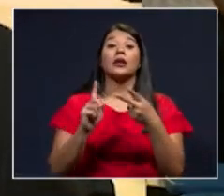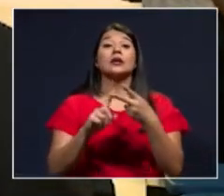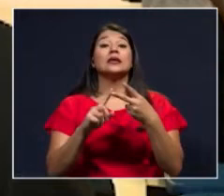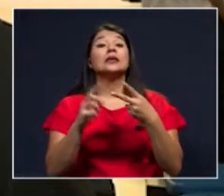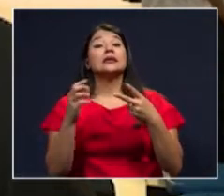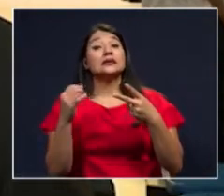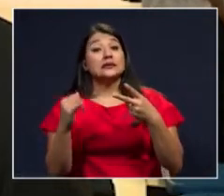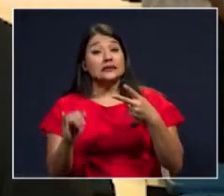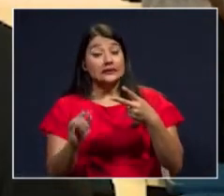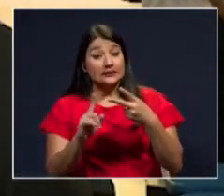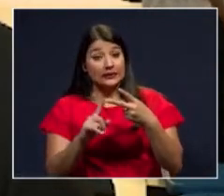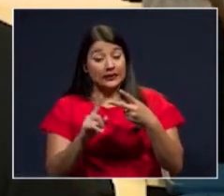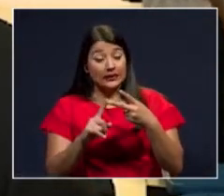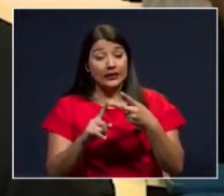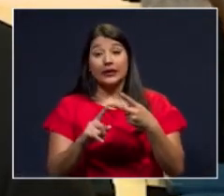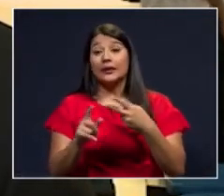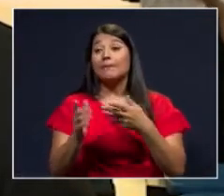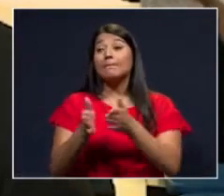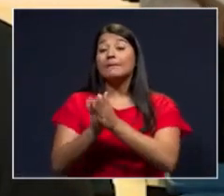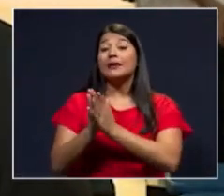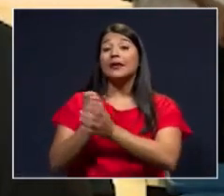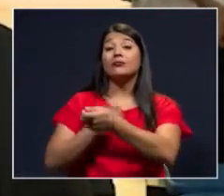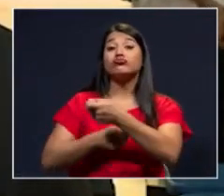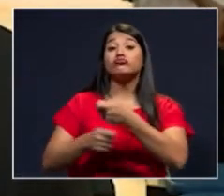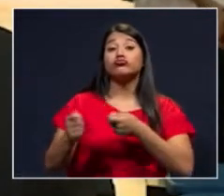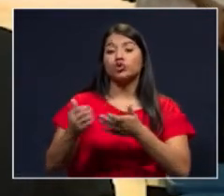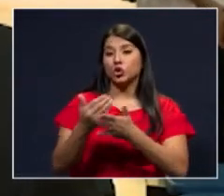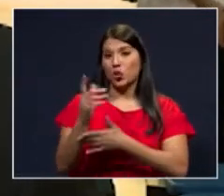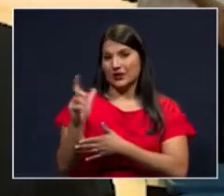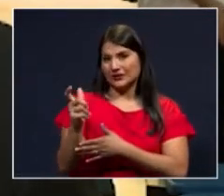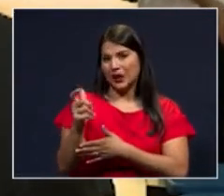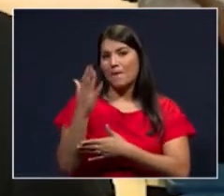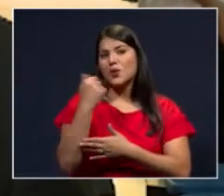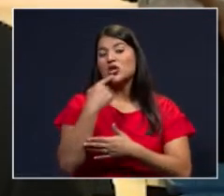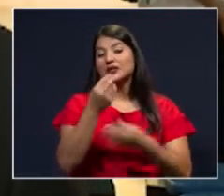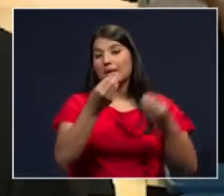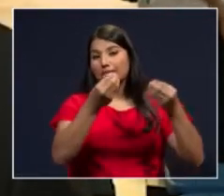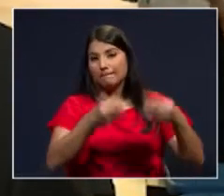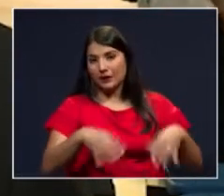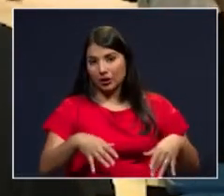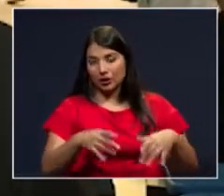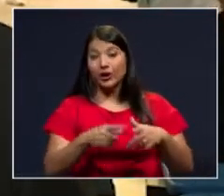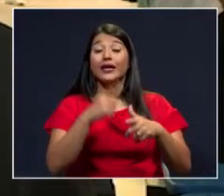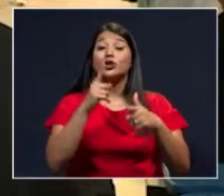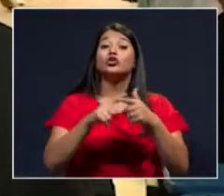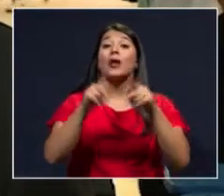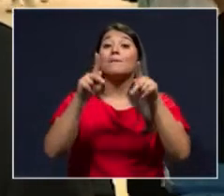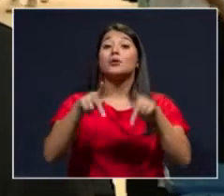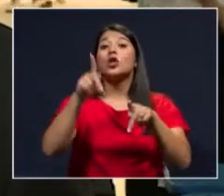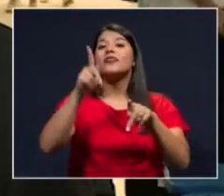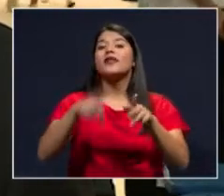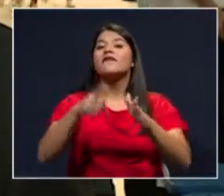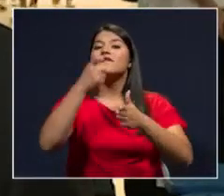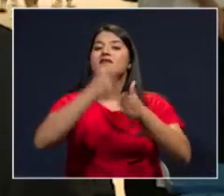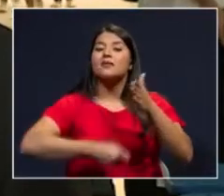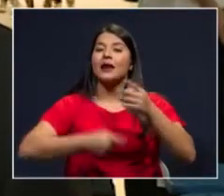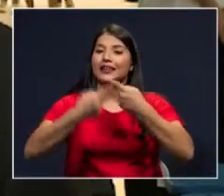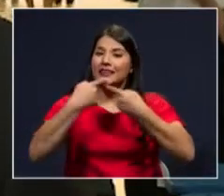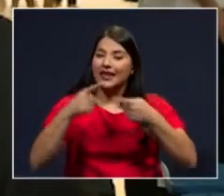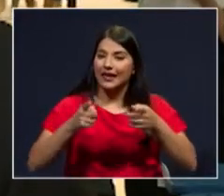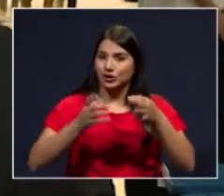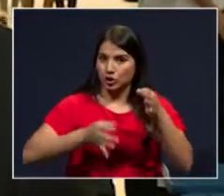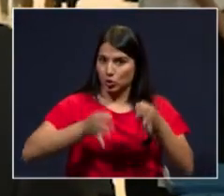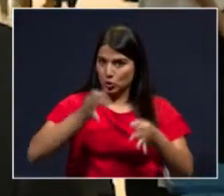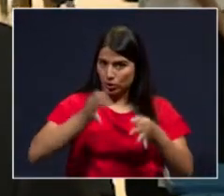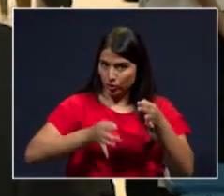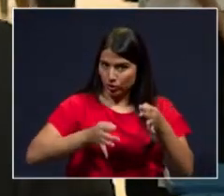de que la reposición se fundamente en un extravío, la persona debe de firmar una declaración jurada